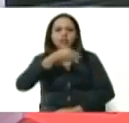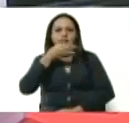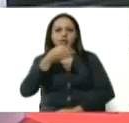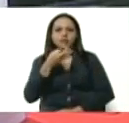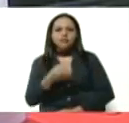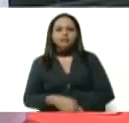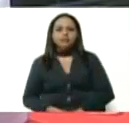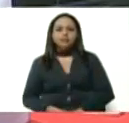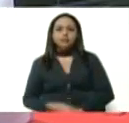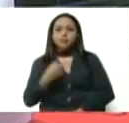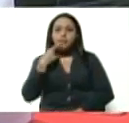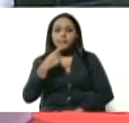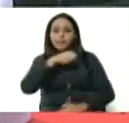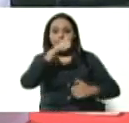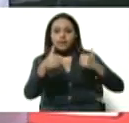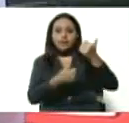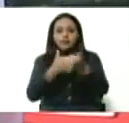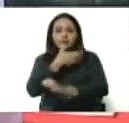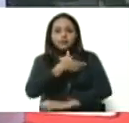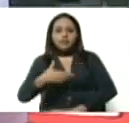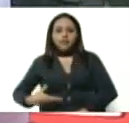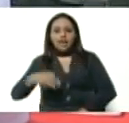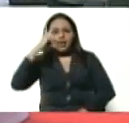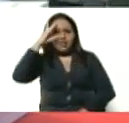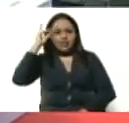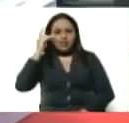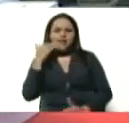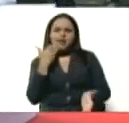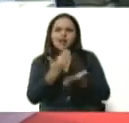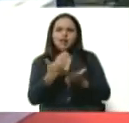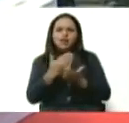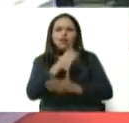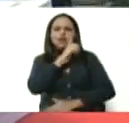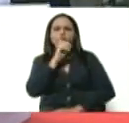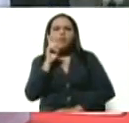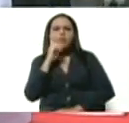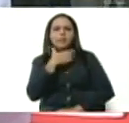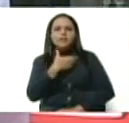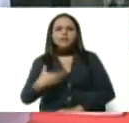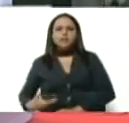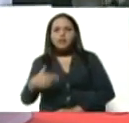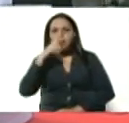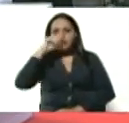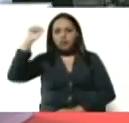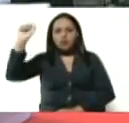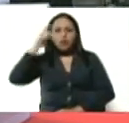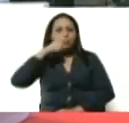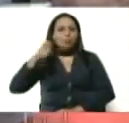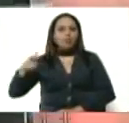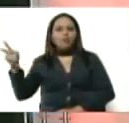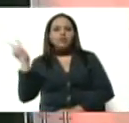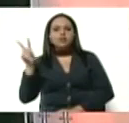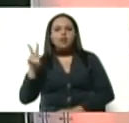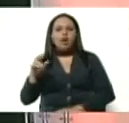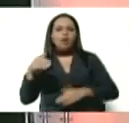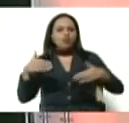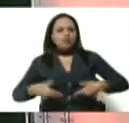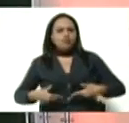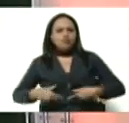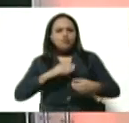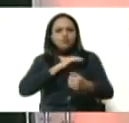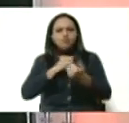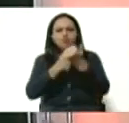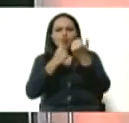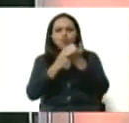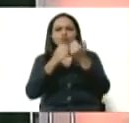Decía la vicepresidenta ejecutiva Delcy Rodríguez, el agradecimiento en nombre del presidente Nicolás Maduro y del pueblo de Venezuela por ese arduo apoyo que ha